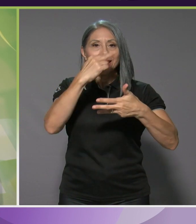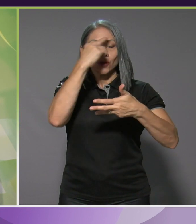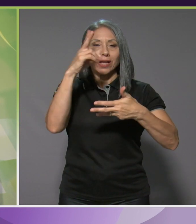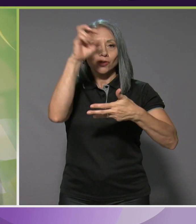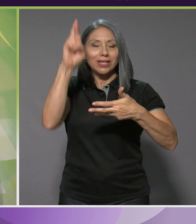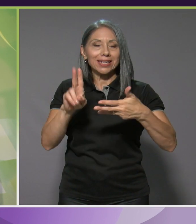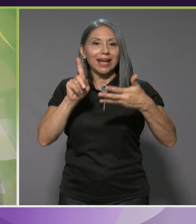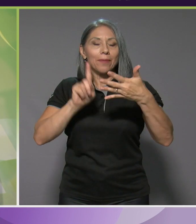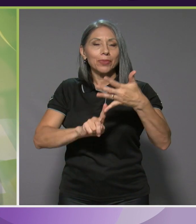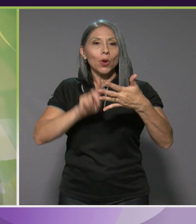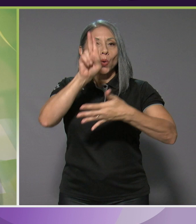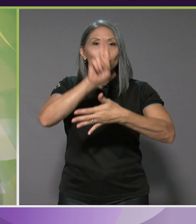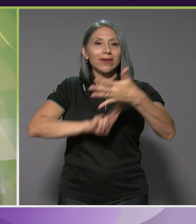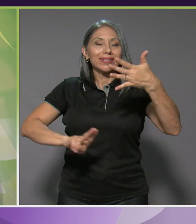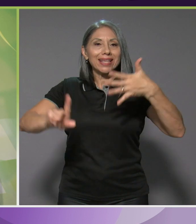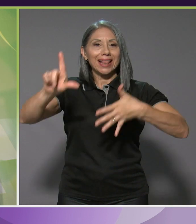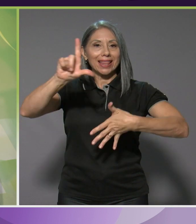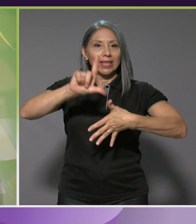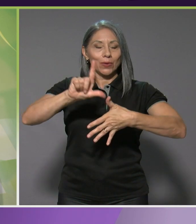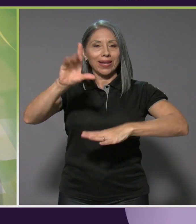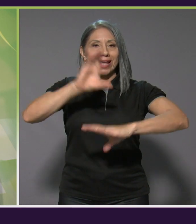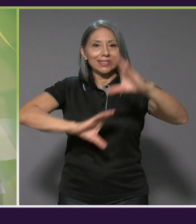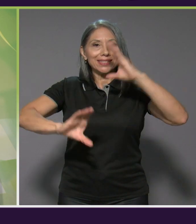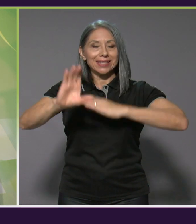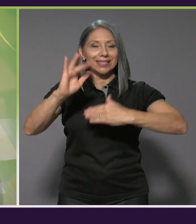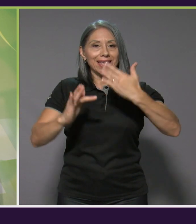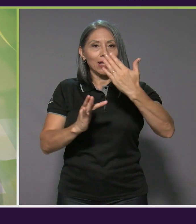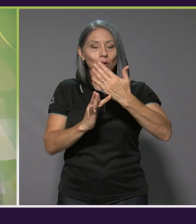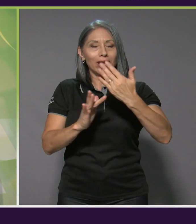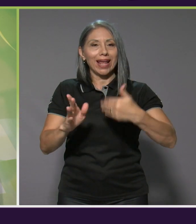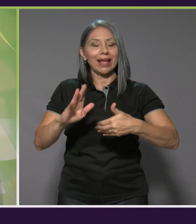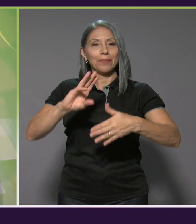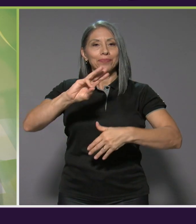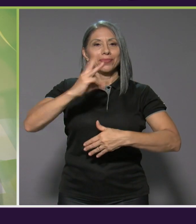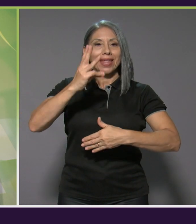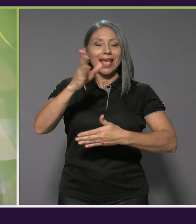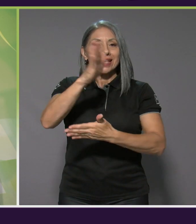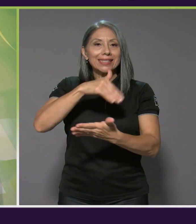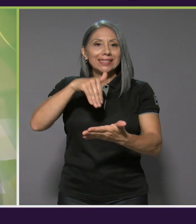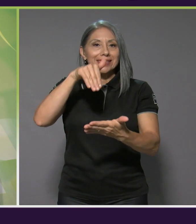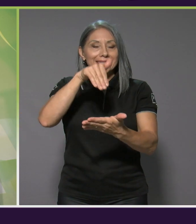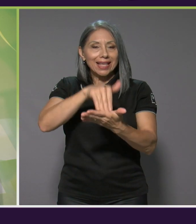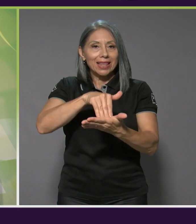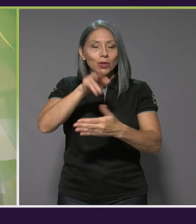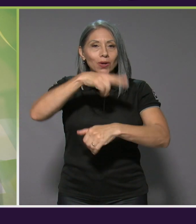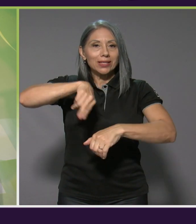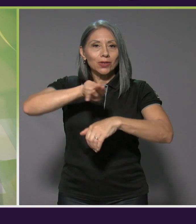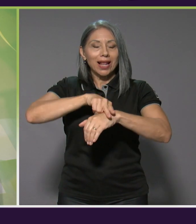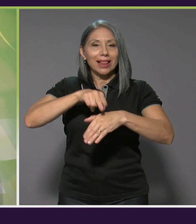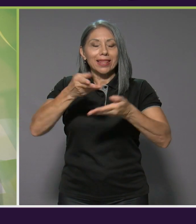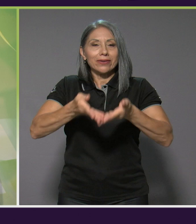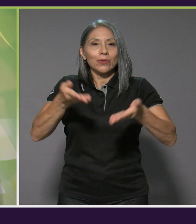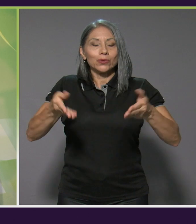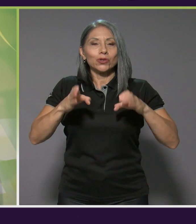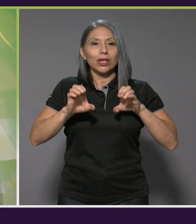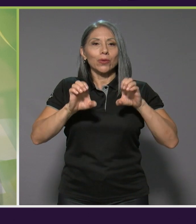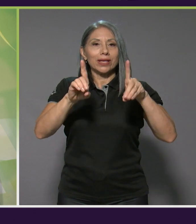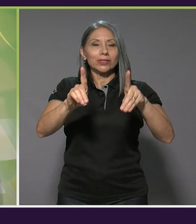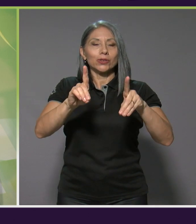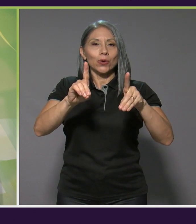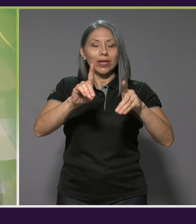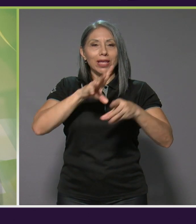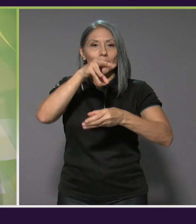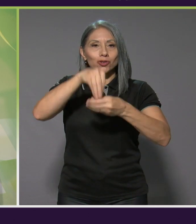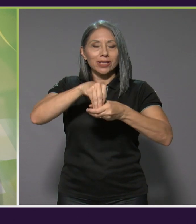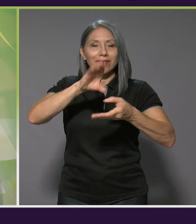Universidad Latinoamericana de Ciencia y Tecnología, el Centro Nacional de Recursos para la Educación Inclusiva, el Ministerio de Educación Pública